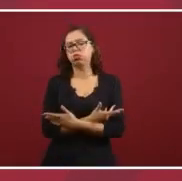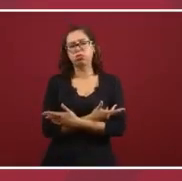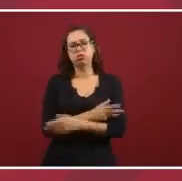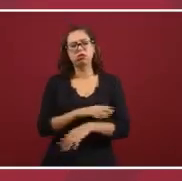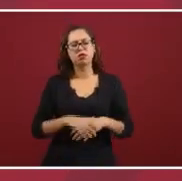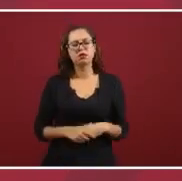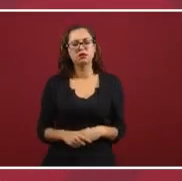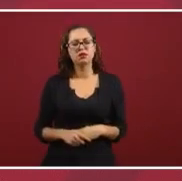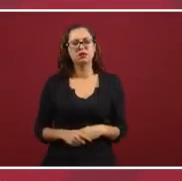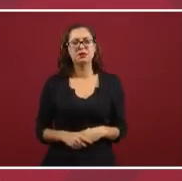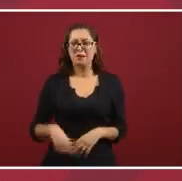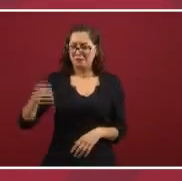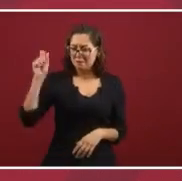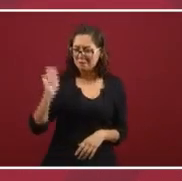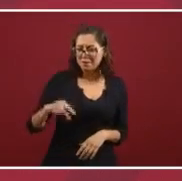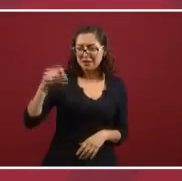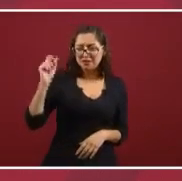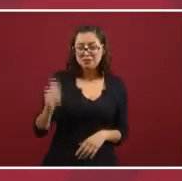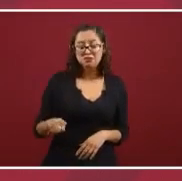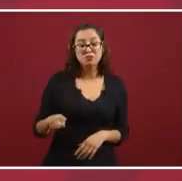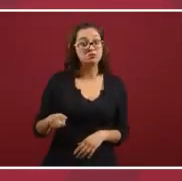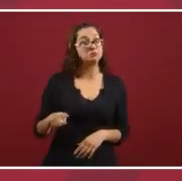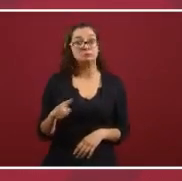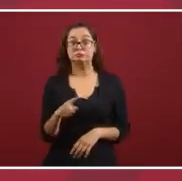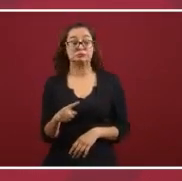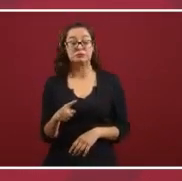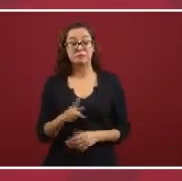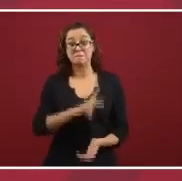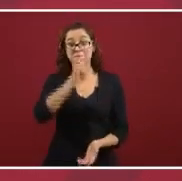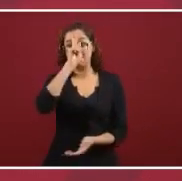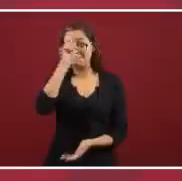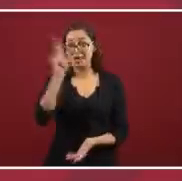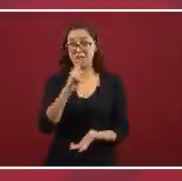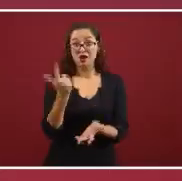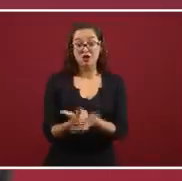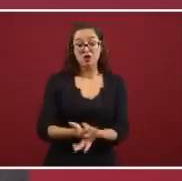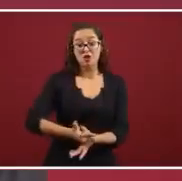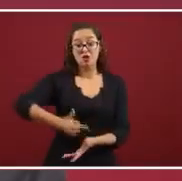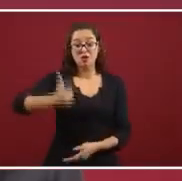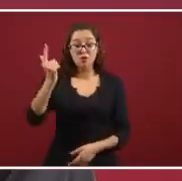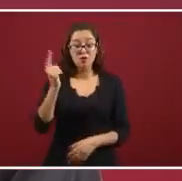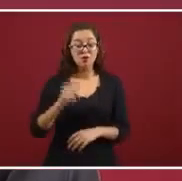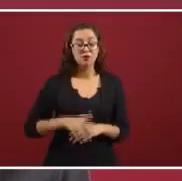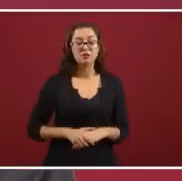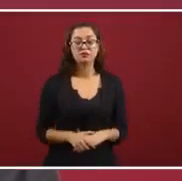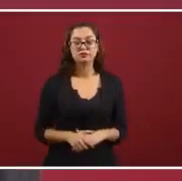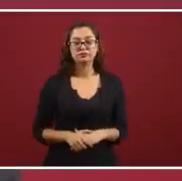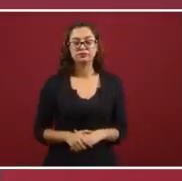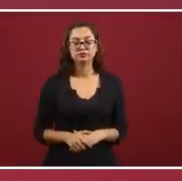No solo más de lo mismo, se agravó la situación. Fue una